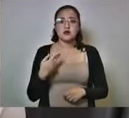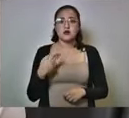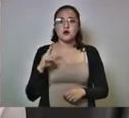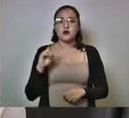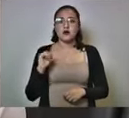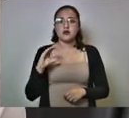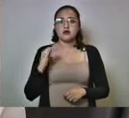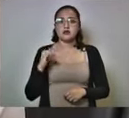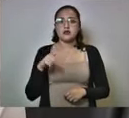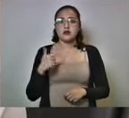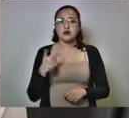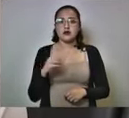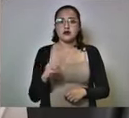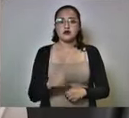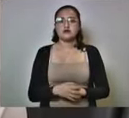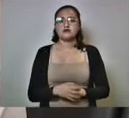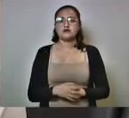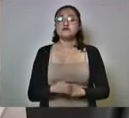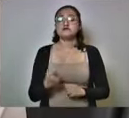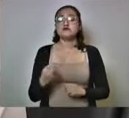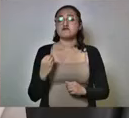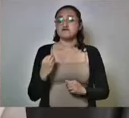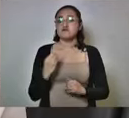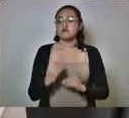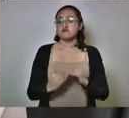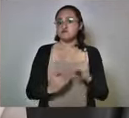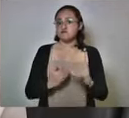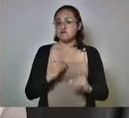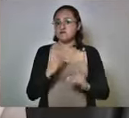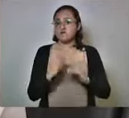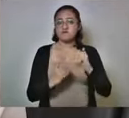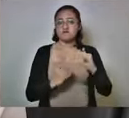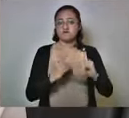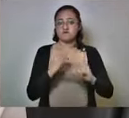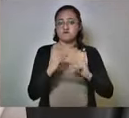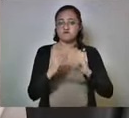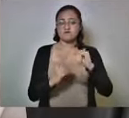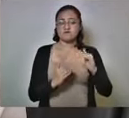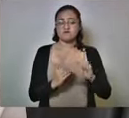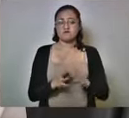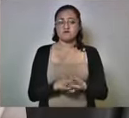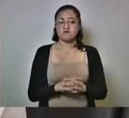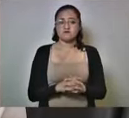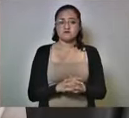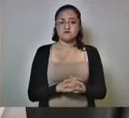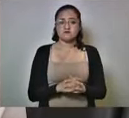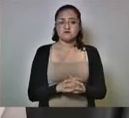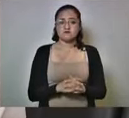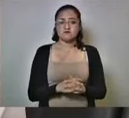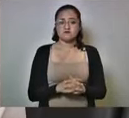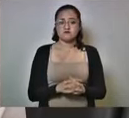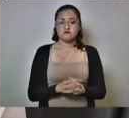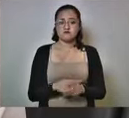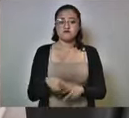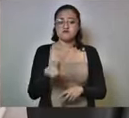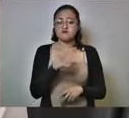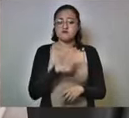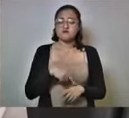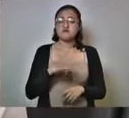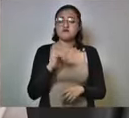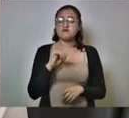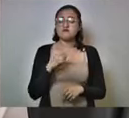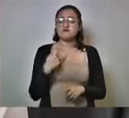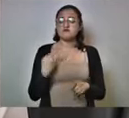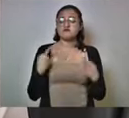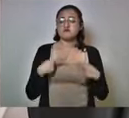Continúa, y por mucho, el predominio de los casos positivos